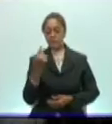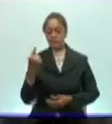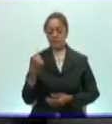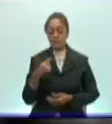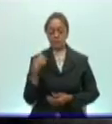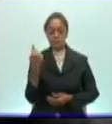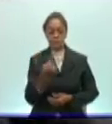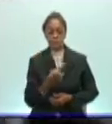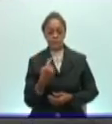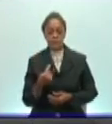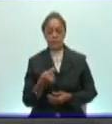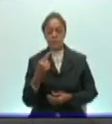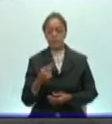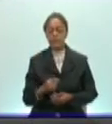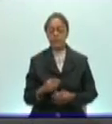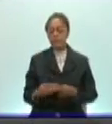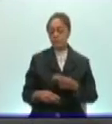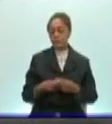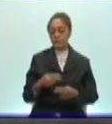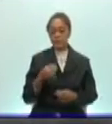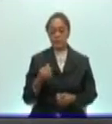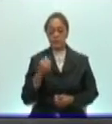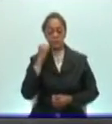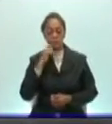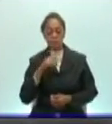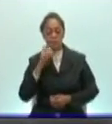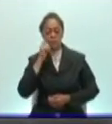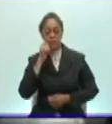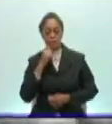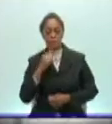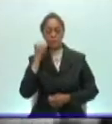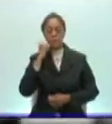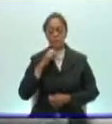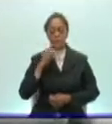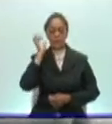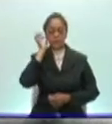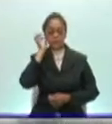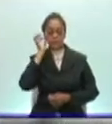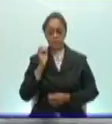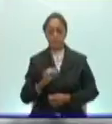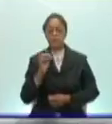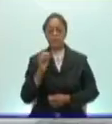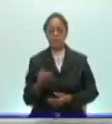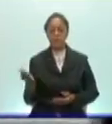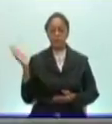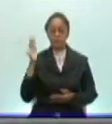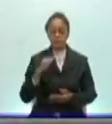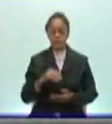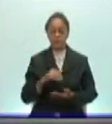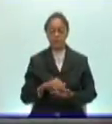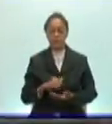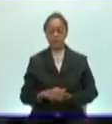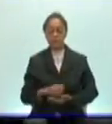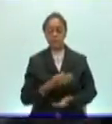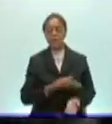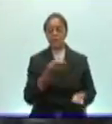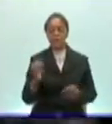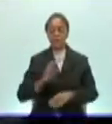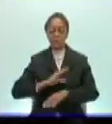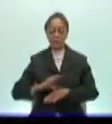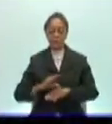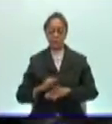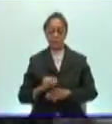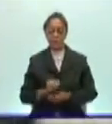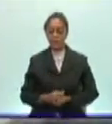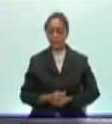ustedes se habrá hecho más hombre y más mujer de lo que parten de aquí hacia los campos.